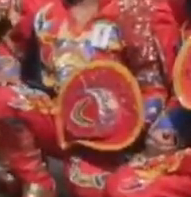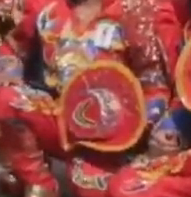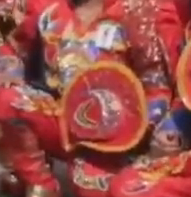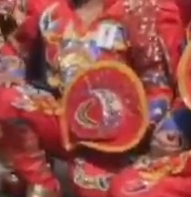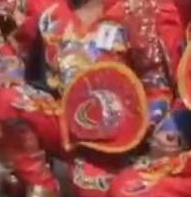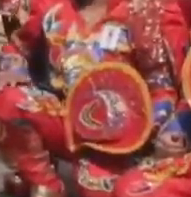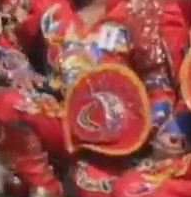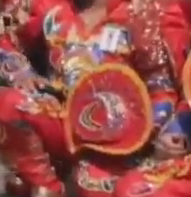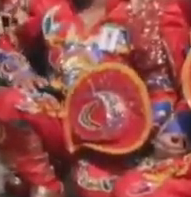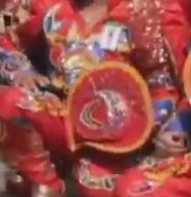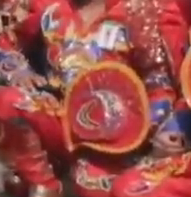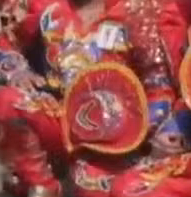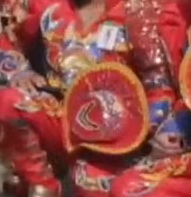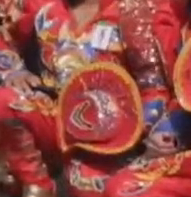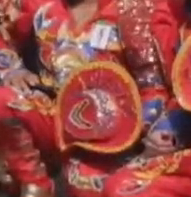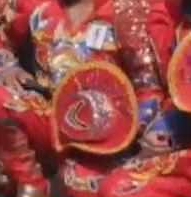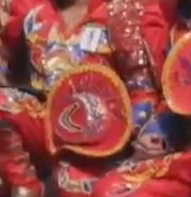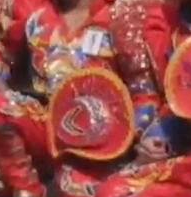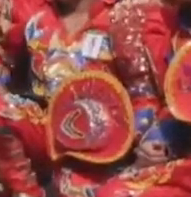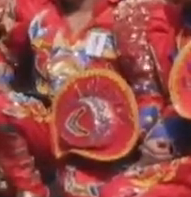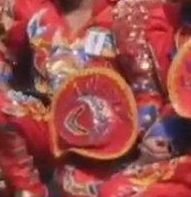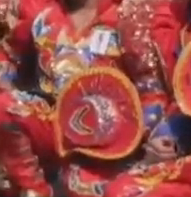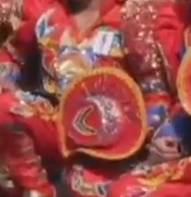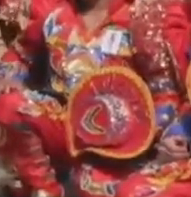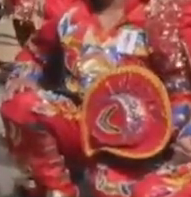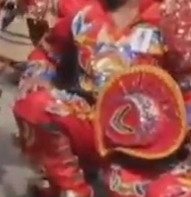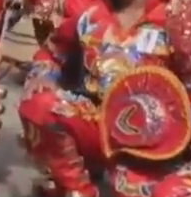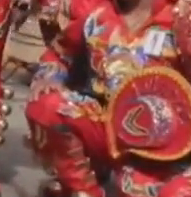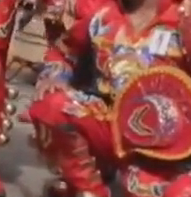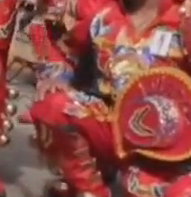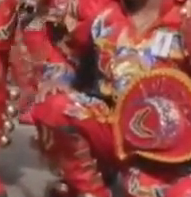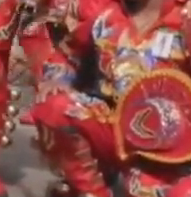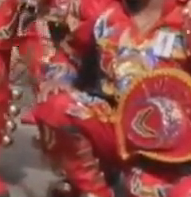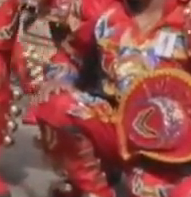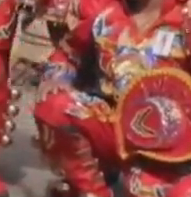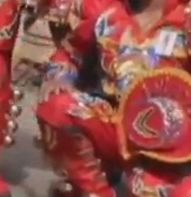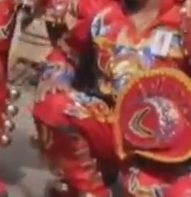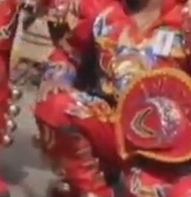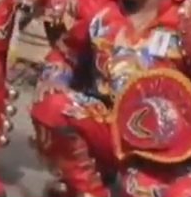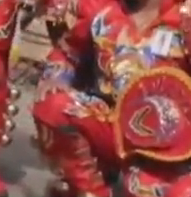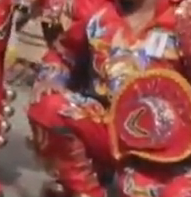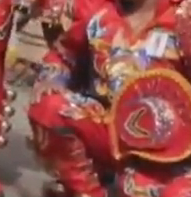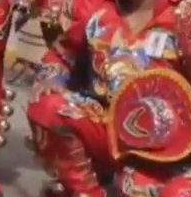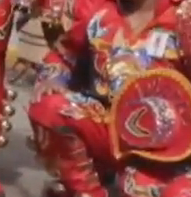¡Victoria! ¡Hey, hey! ¡Hey, hey!